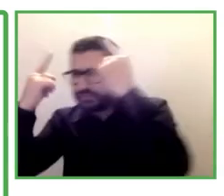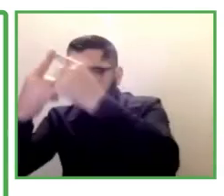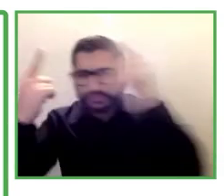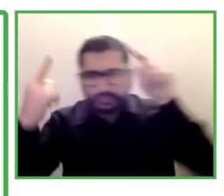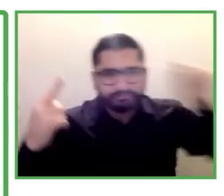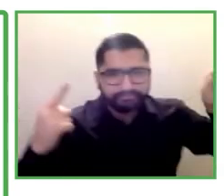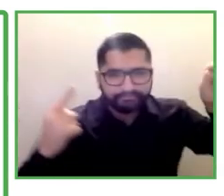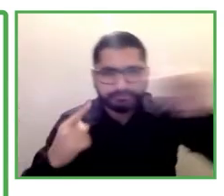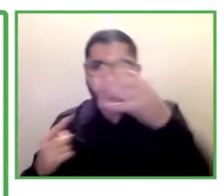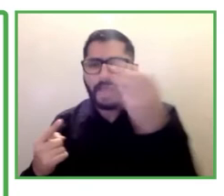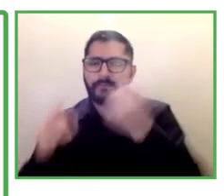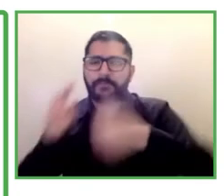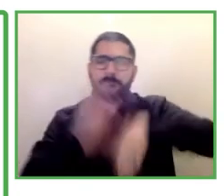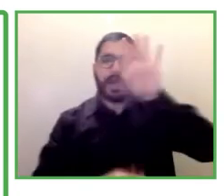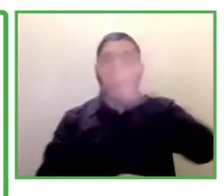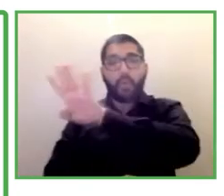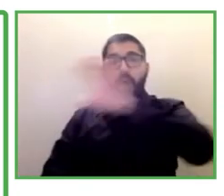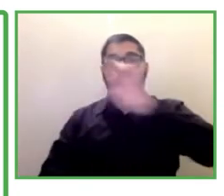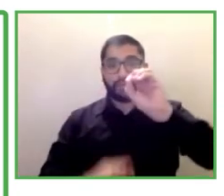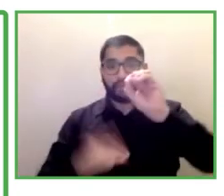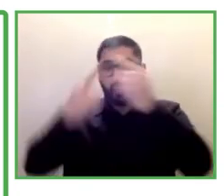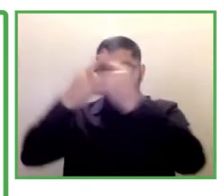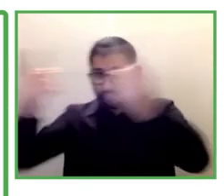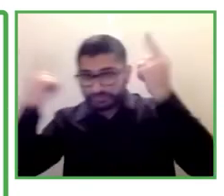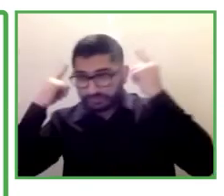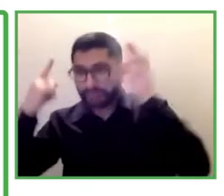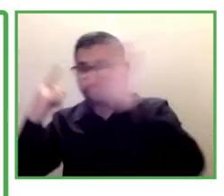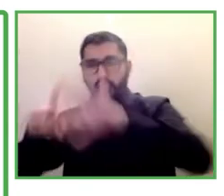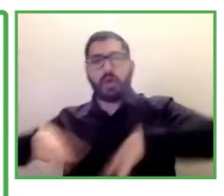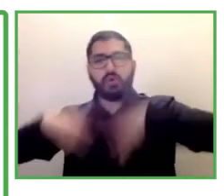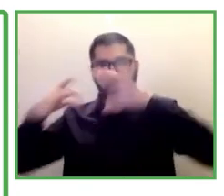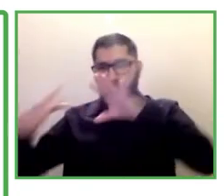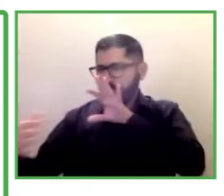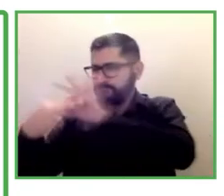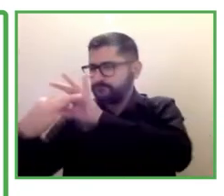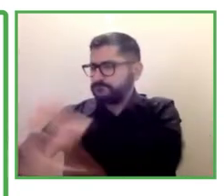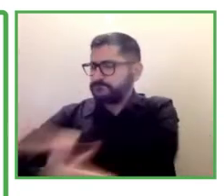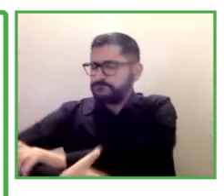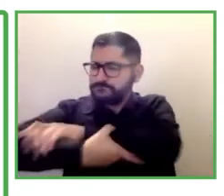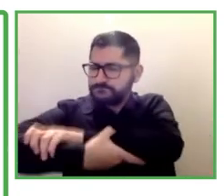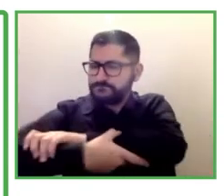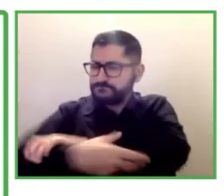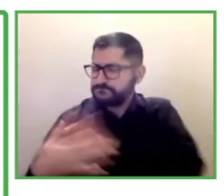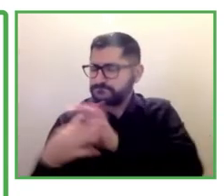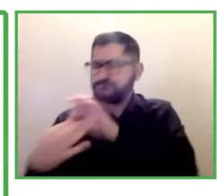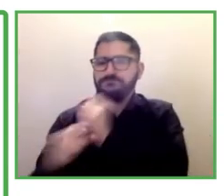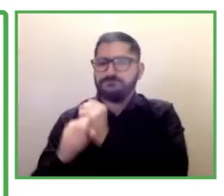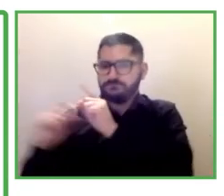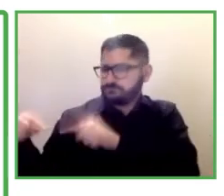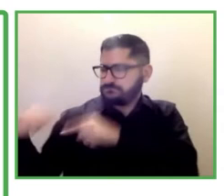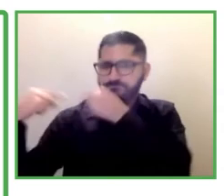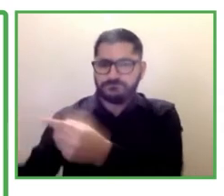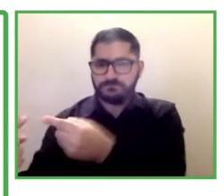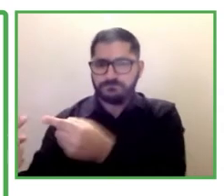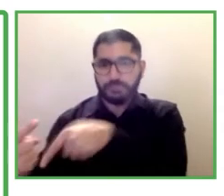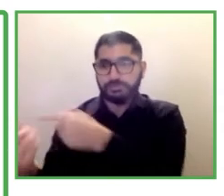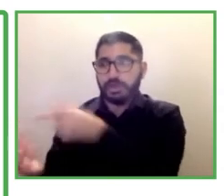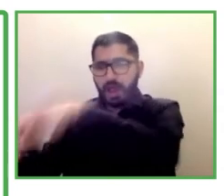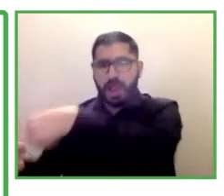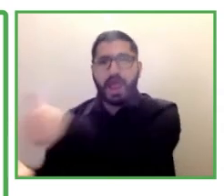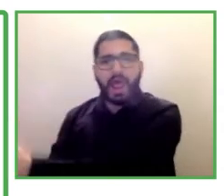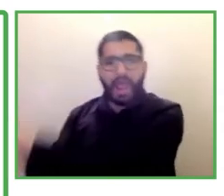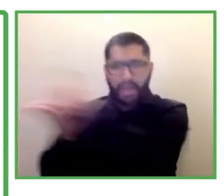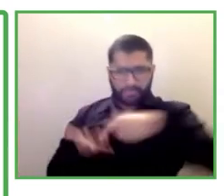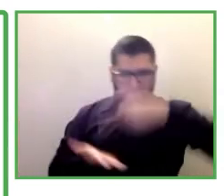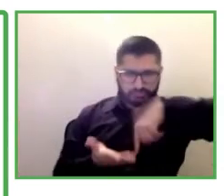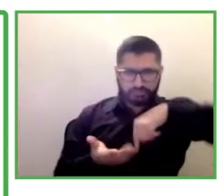muy buenas relaciones con ellos. Eso nos ha ayudado a encontrar candidatos adecuados y entregarles esta oportunidad a los candidatos, porque